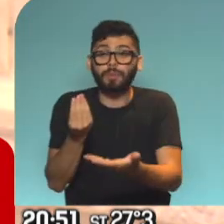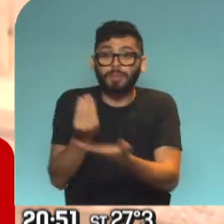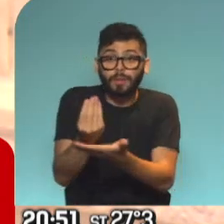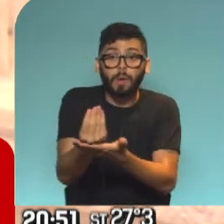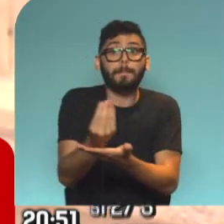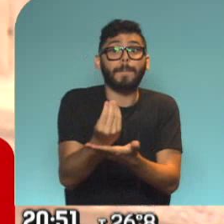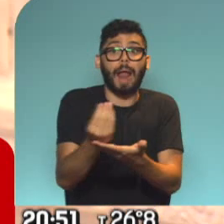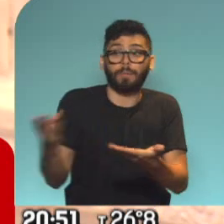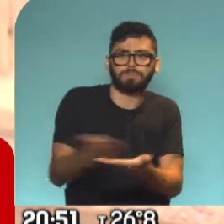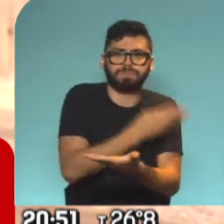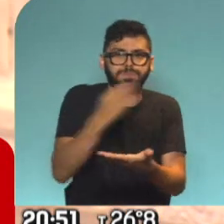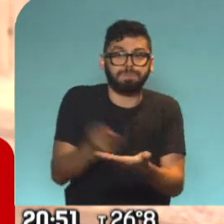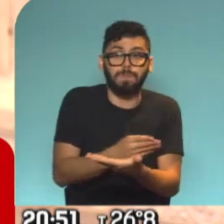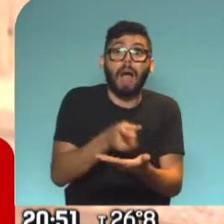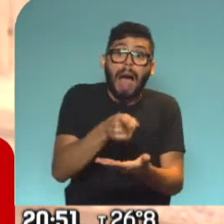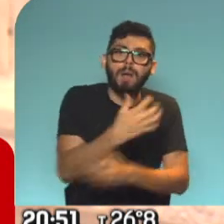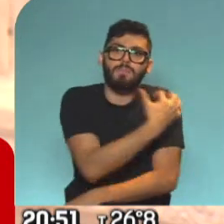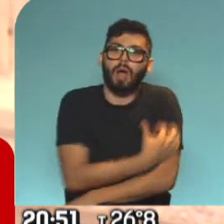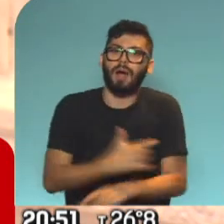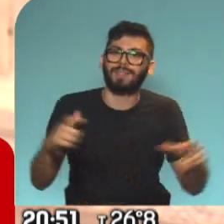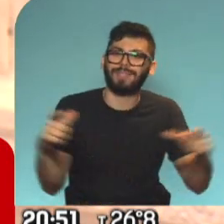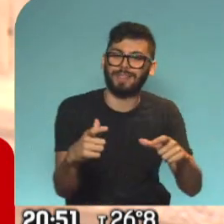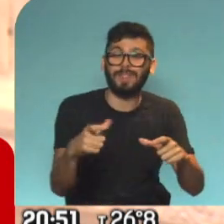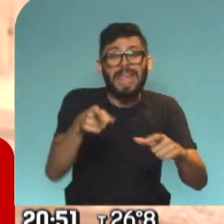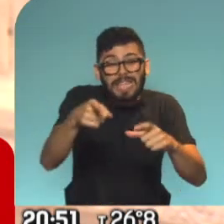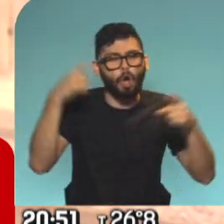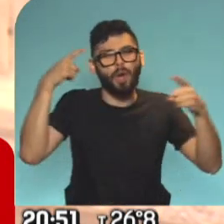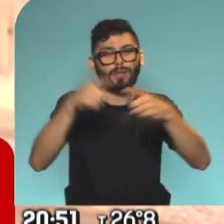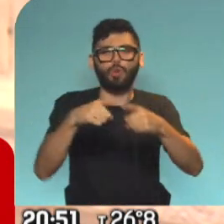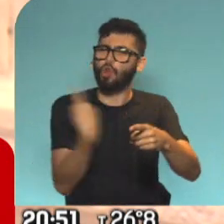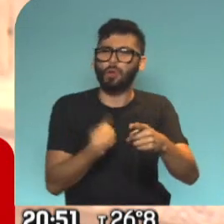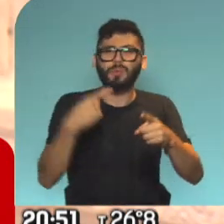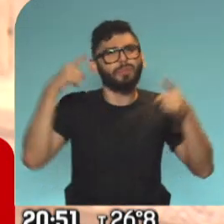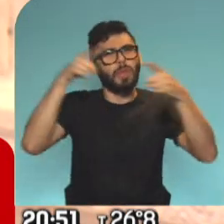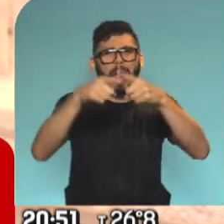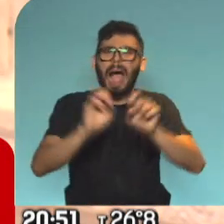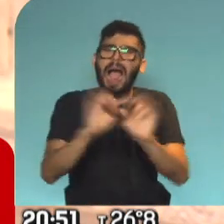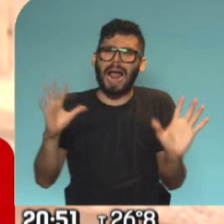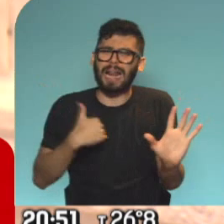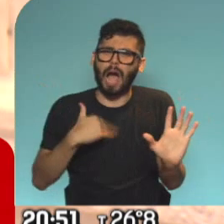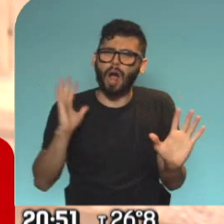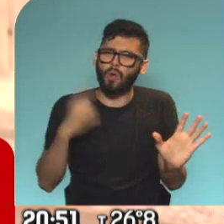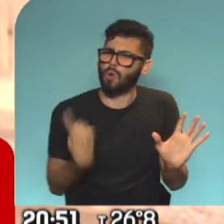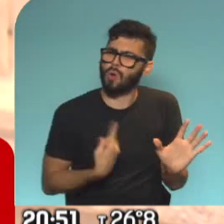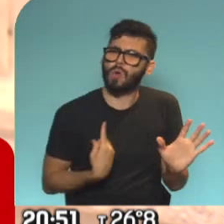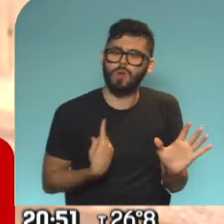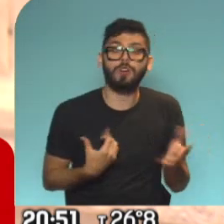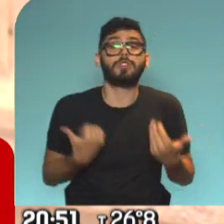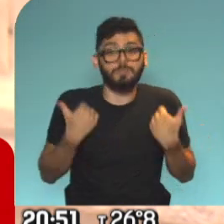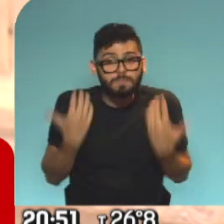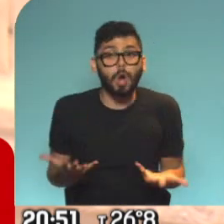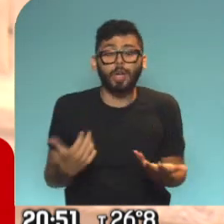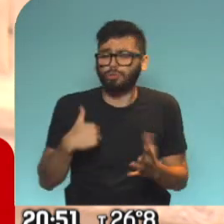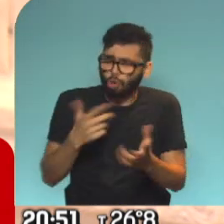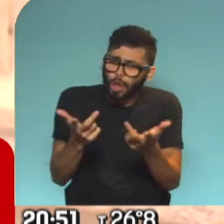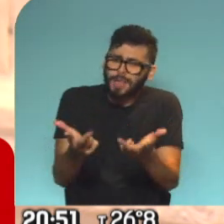es el desafío que tenemos por delante, que nosotros lo tenemos con mucha nitidez. Y por eso te